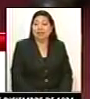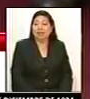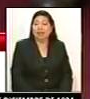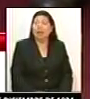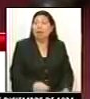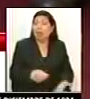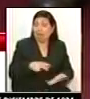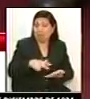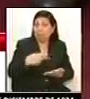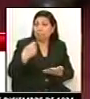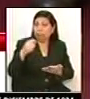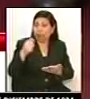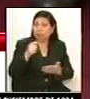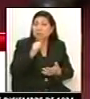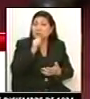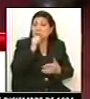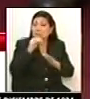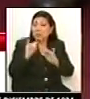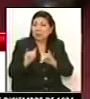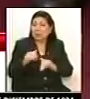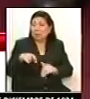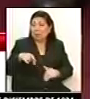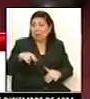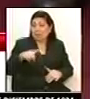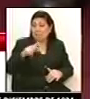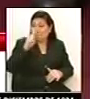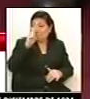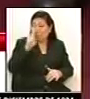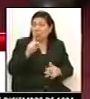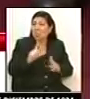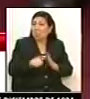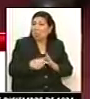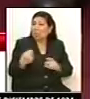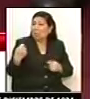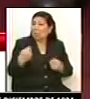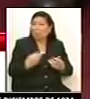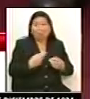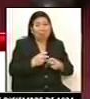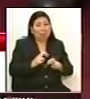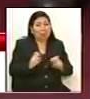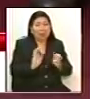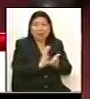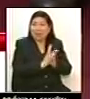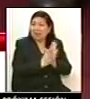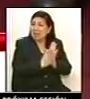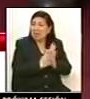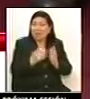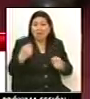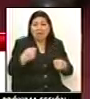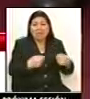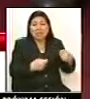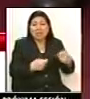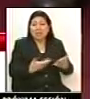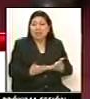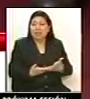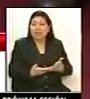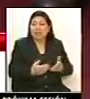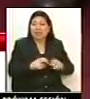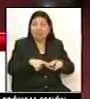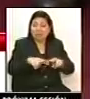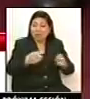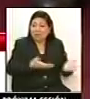probadas. Varias de estas reservas se las dejó Petroperú y después no han invertido en exploración. Han invertido fundamentalmente en